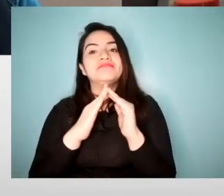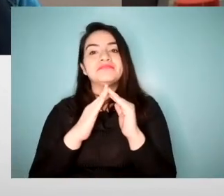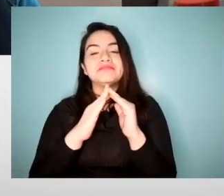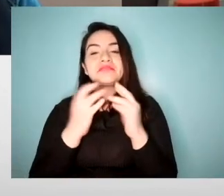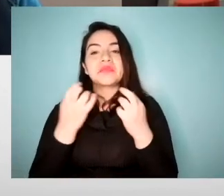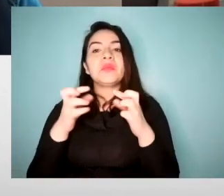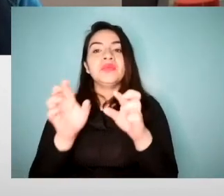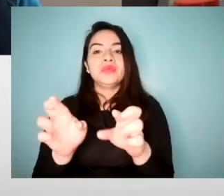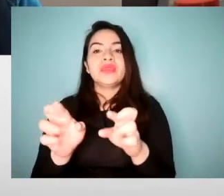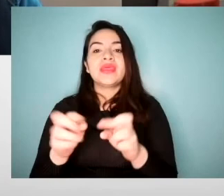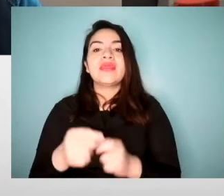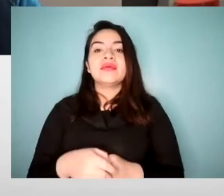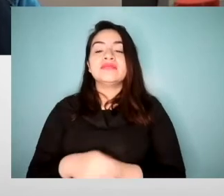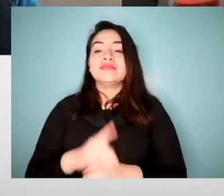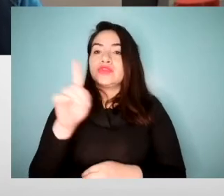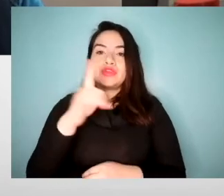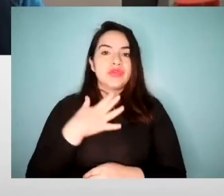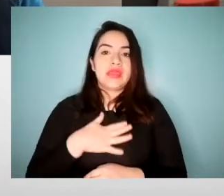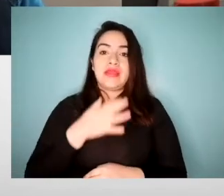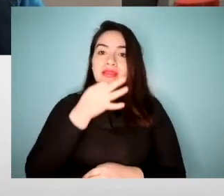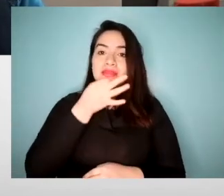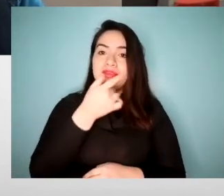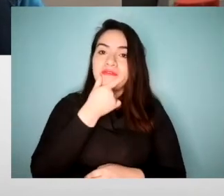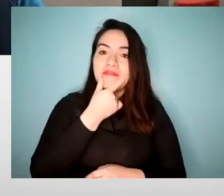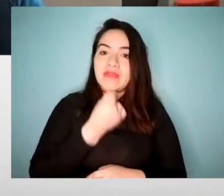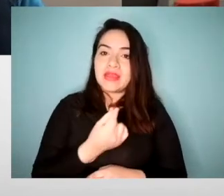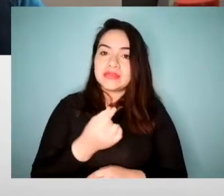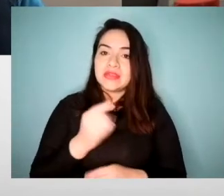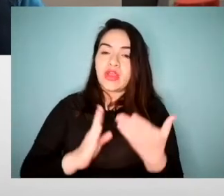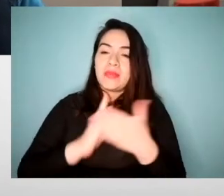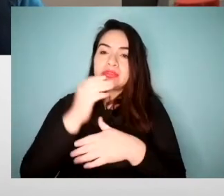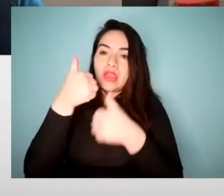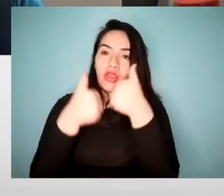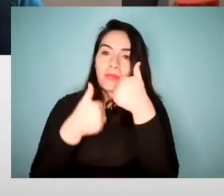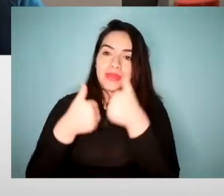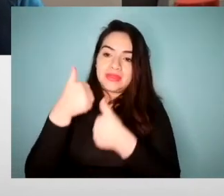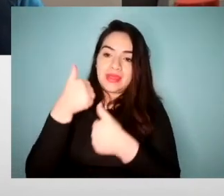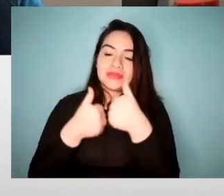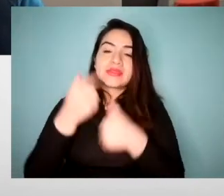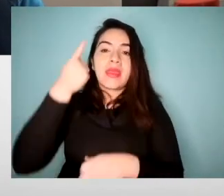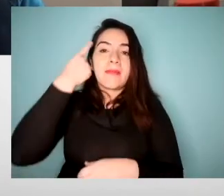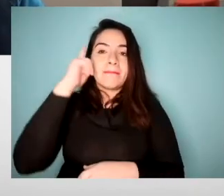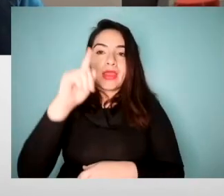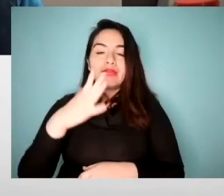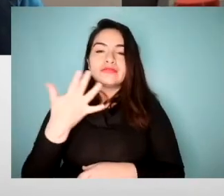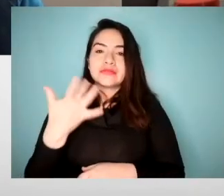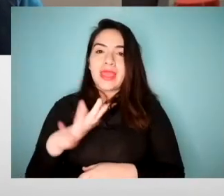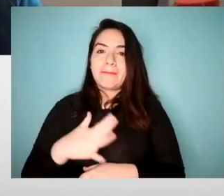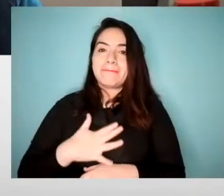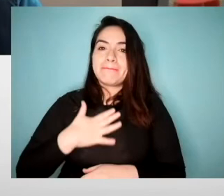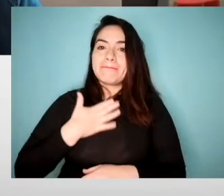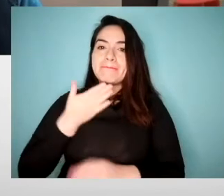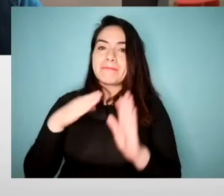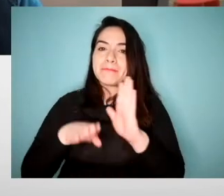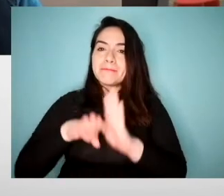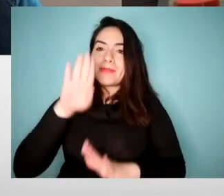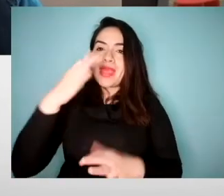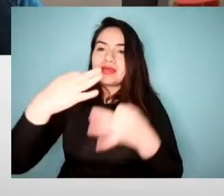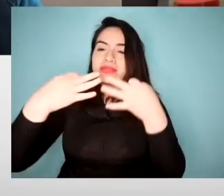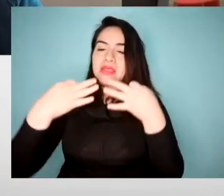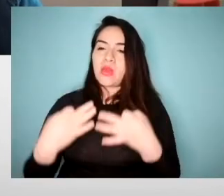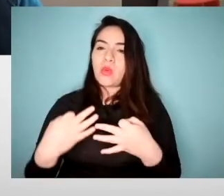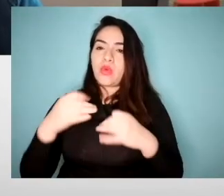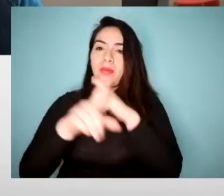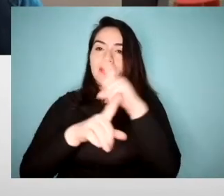No quiero decir que es fácil porque entré en una competencia, pero ya me sentía mucho más segura y creo que las personas que evaluaron